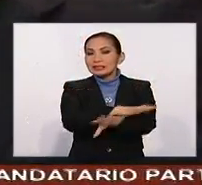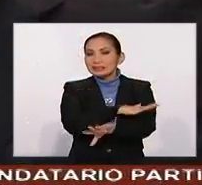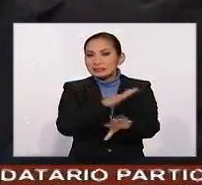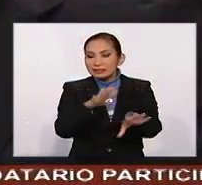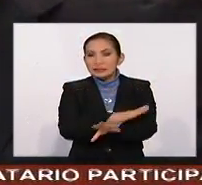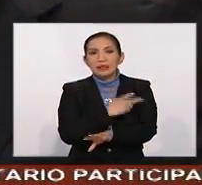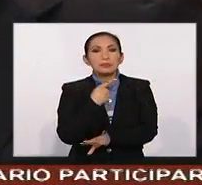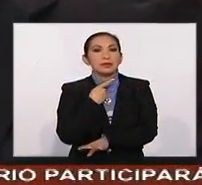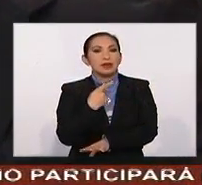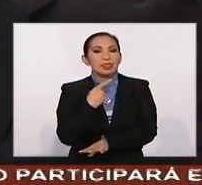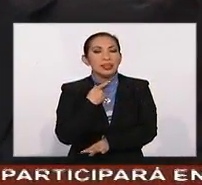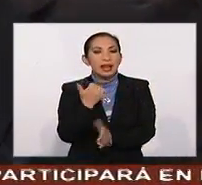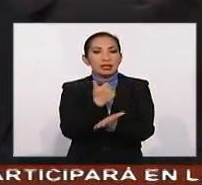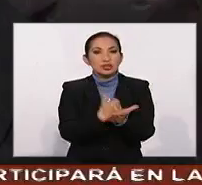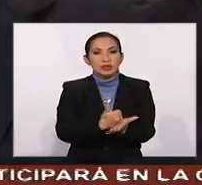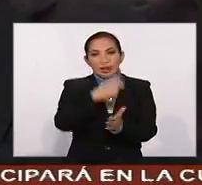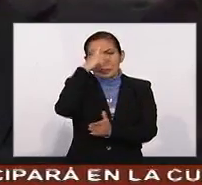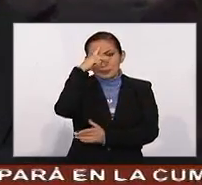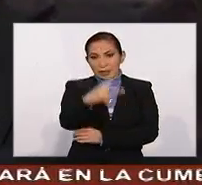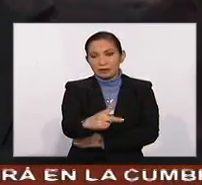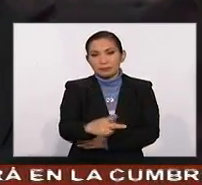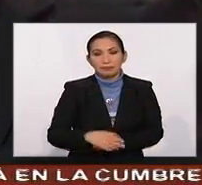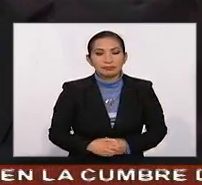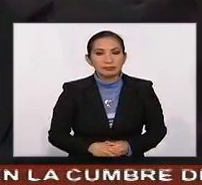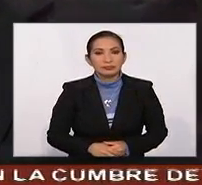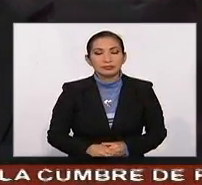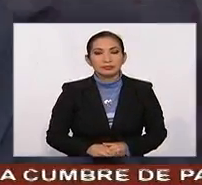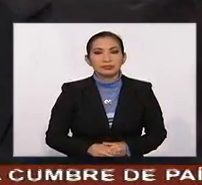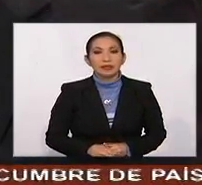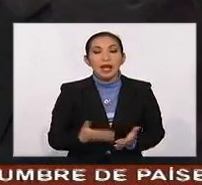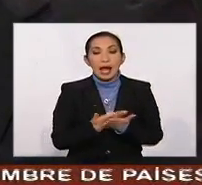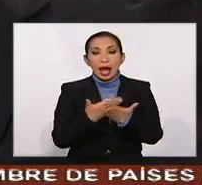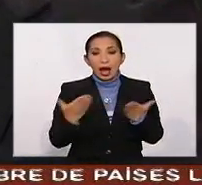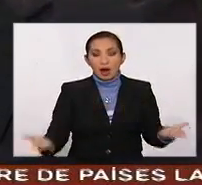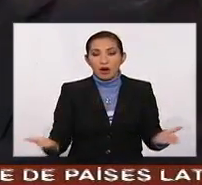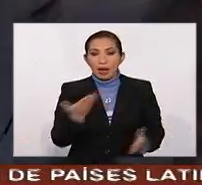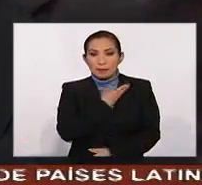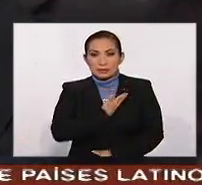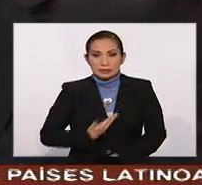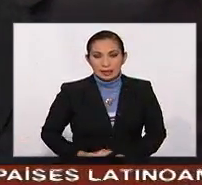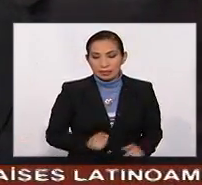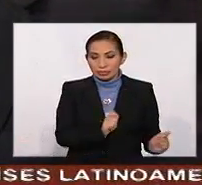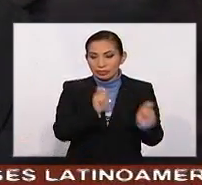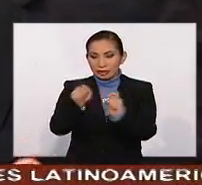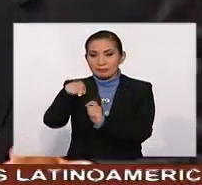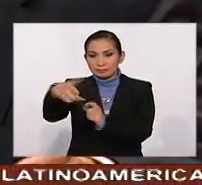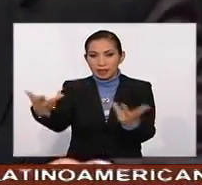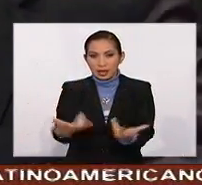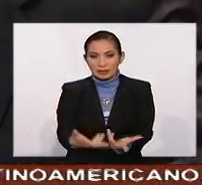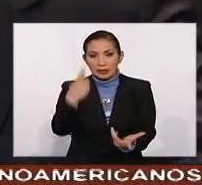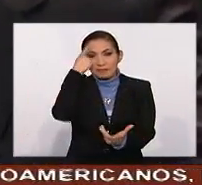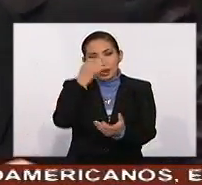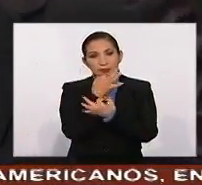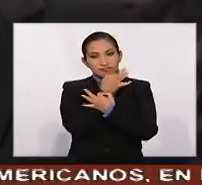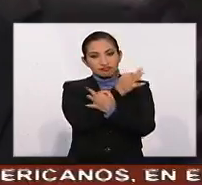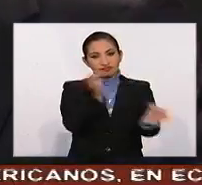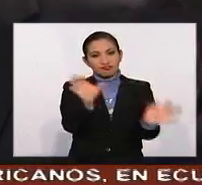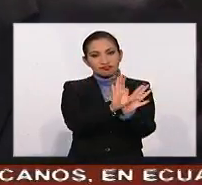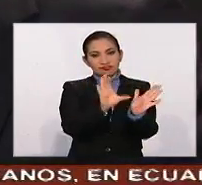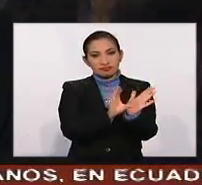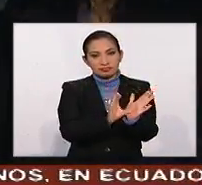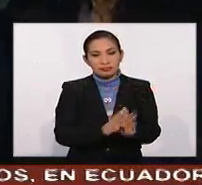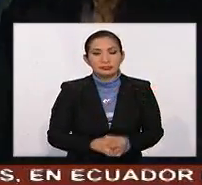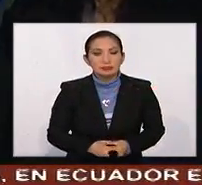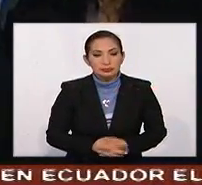reforma política de la Ciudad de México. Pasa al Ejecutivo para sus efectos